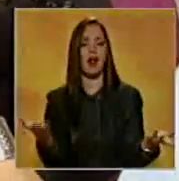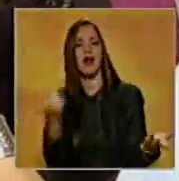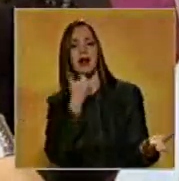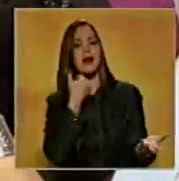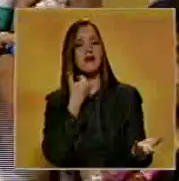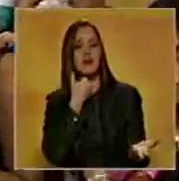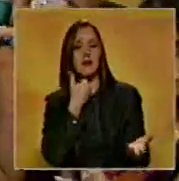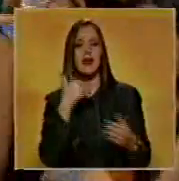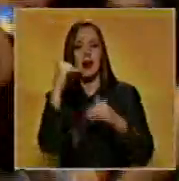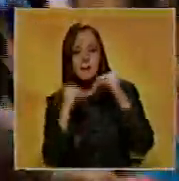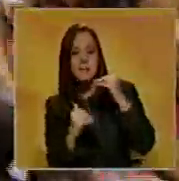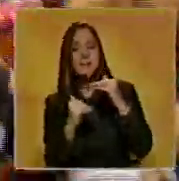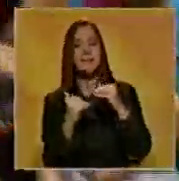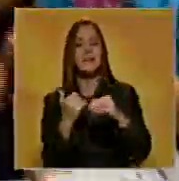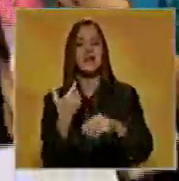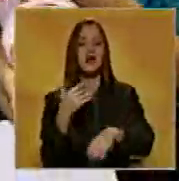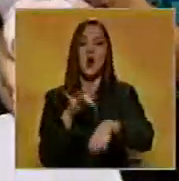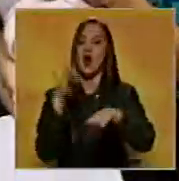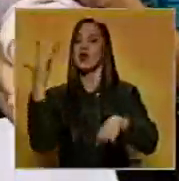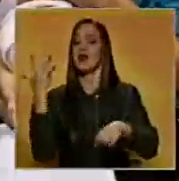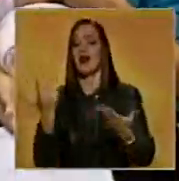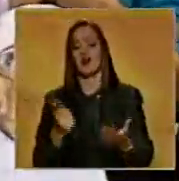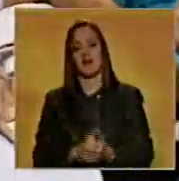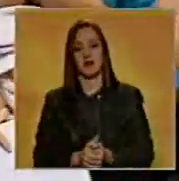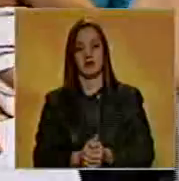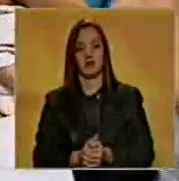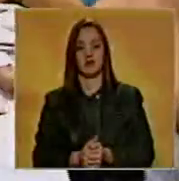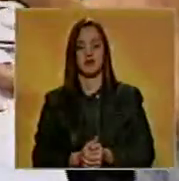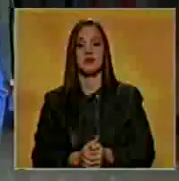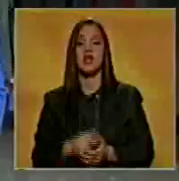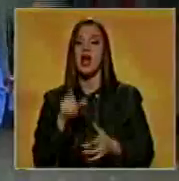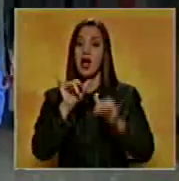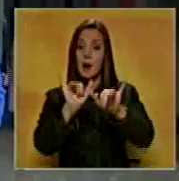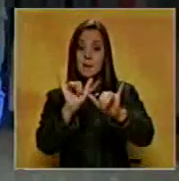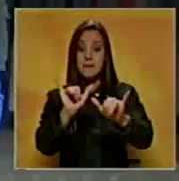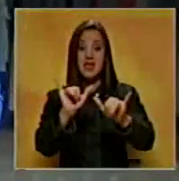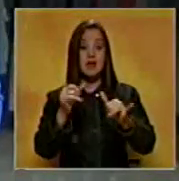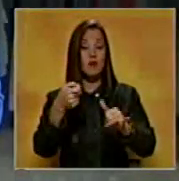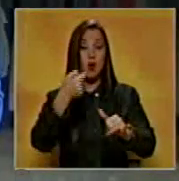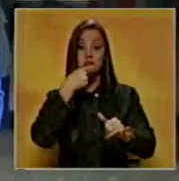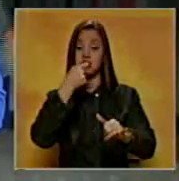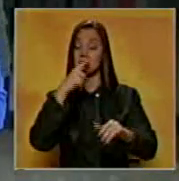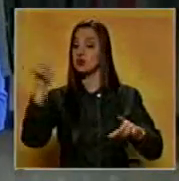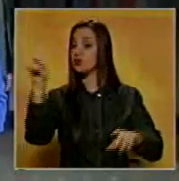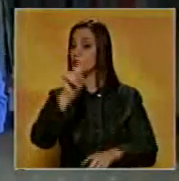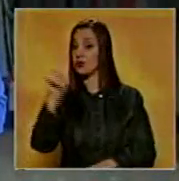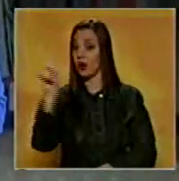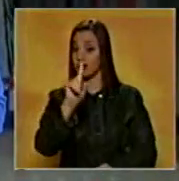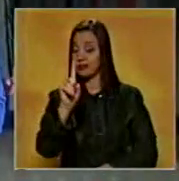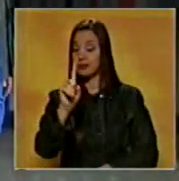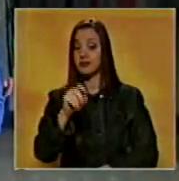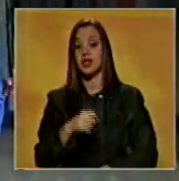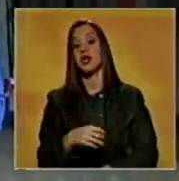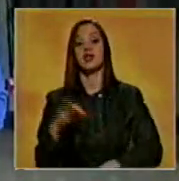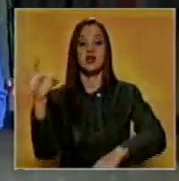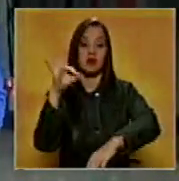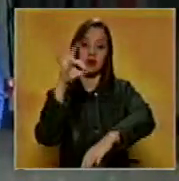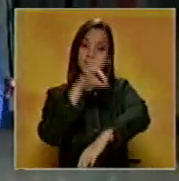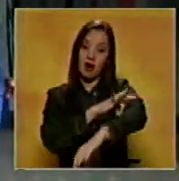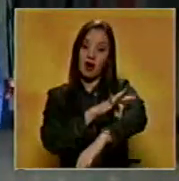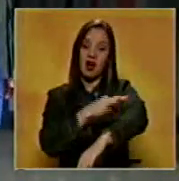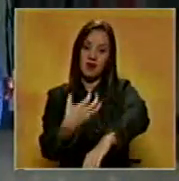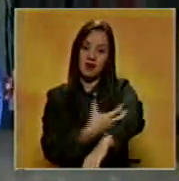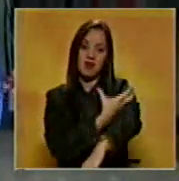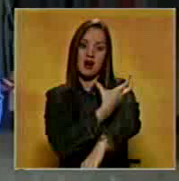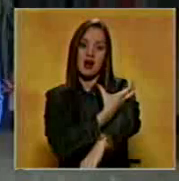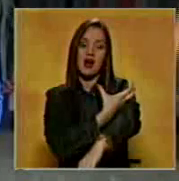menos grave. El ministro insistió en no automedicarse. Las medidas preventivas son las mismas que para dengue y chikungunya: evitar